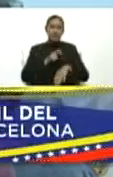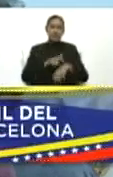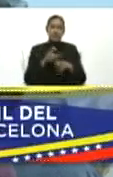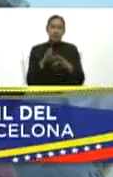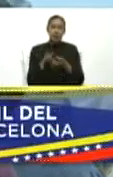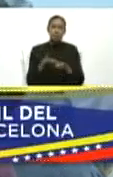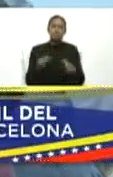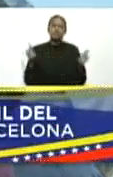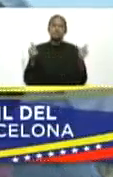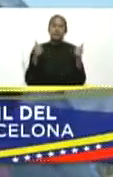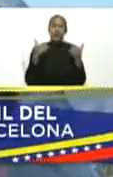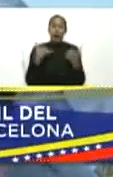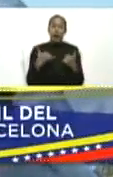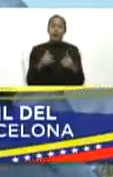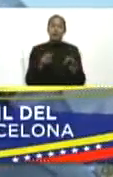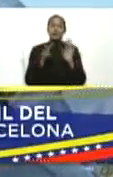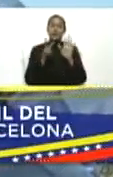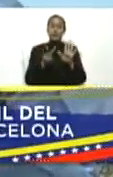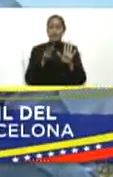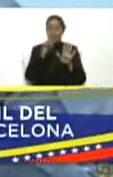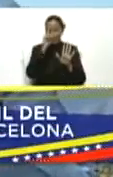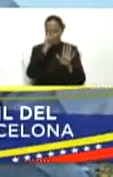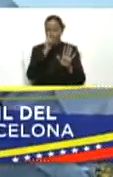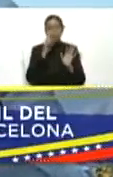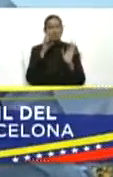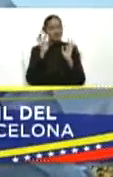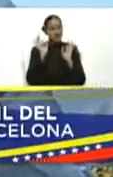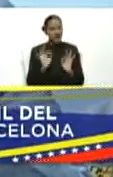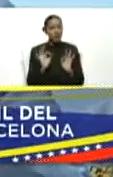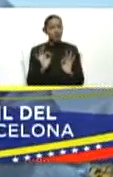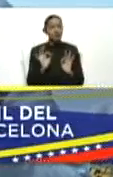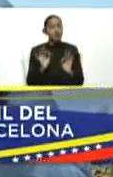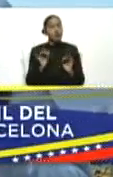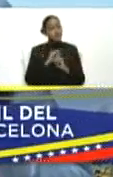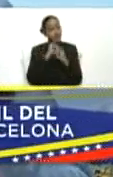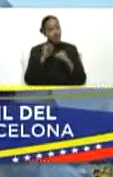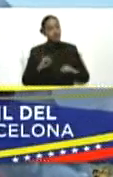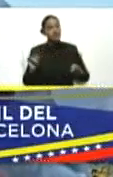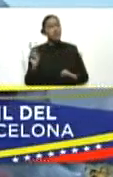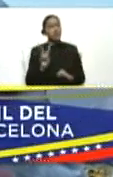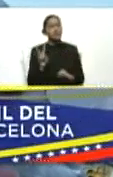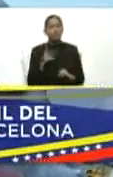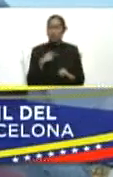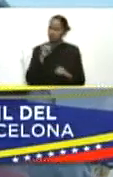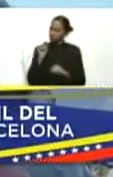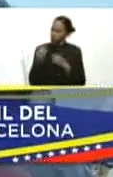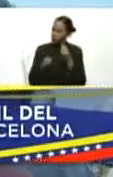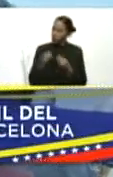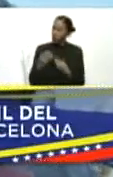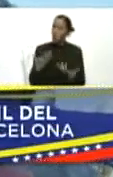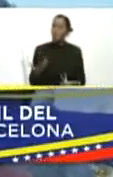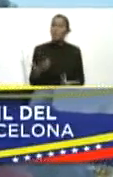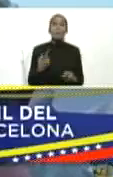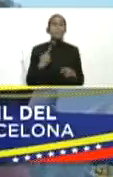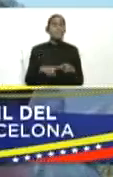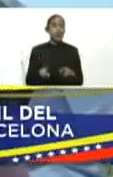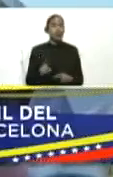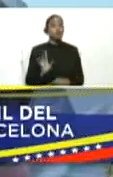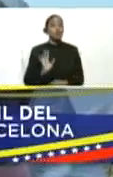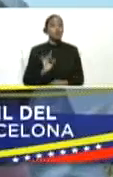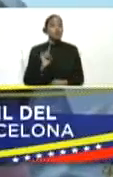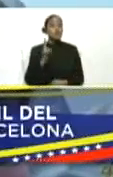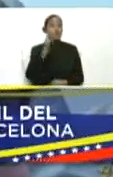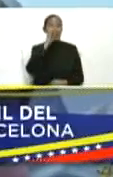prosperidad, crecimiento y felicidad para Venezuela. Y yo le dije, ¿cómo es eso? Me dijeron, pero el primer año será el